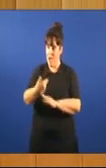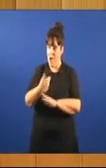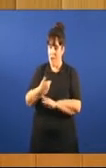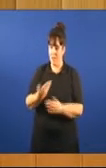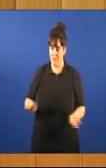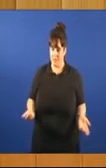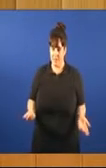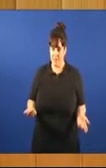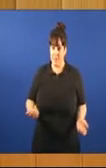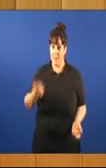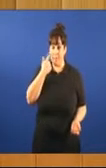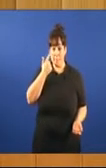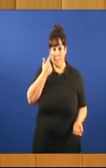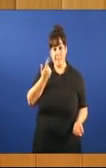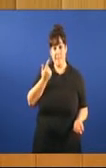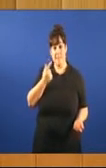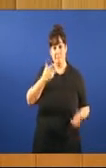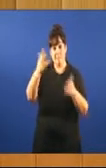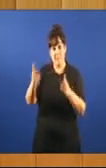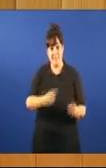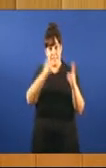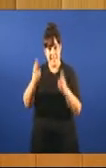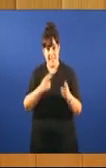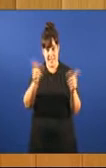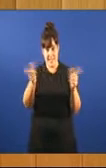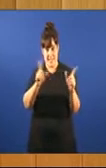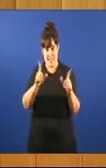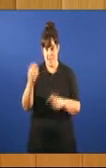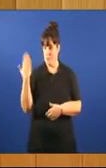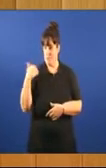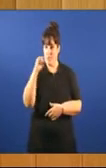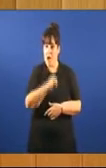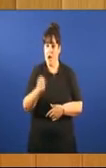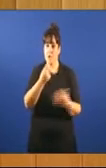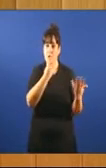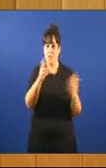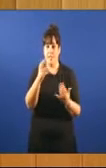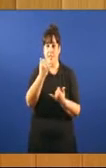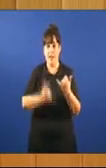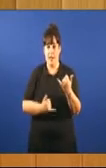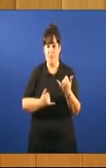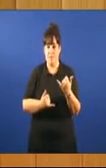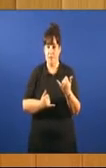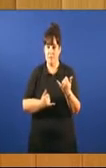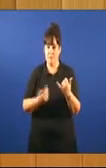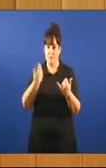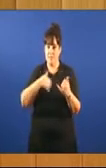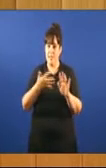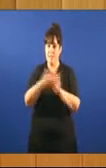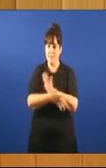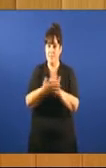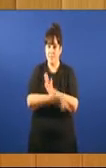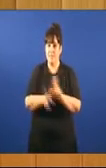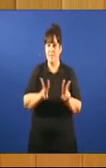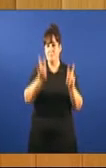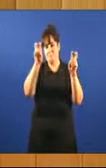chamaba unha serie de televisión dos anos 70, baseada nunha novela de Alex Haley, que narraba a historia dos